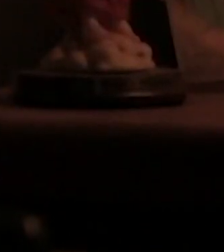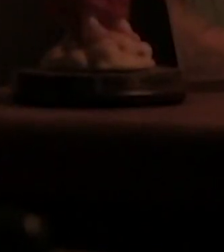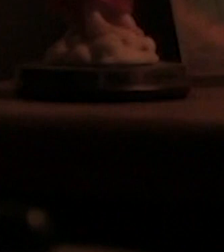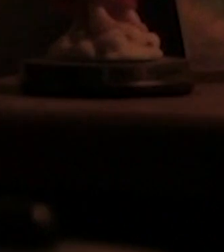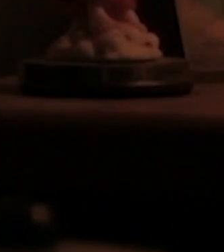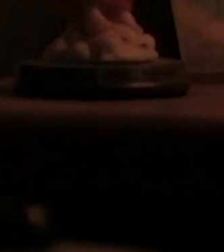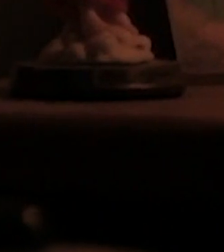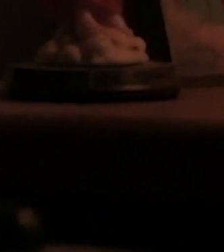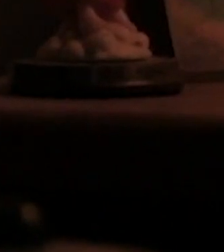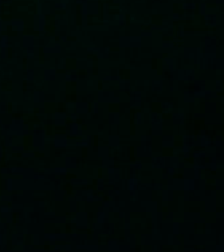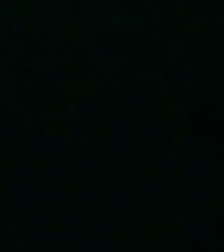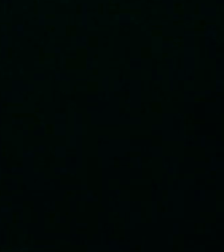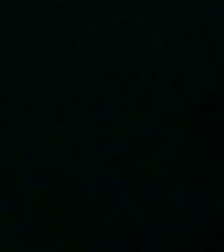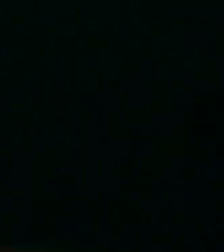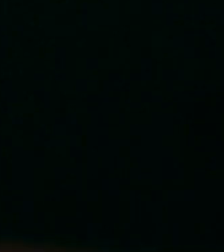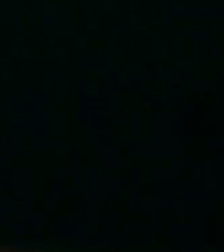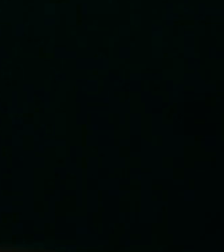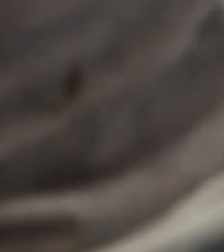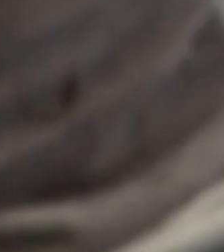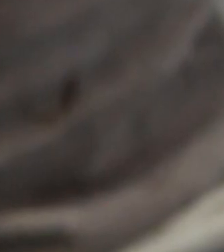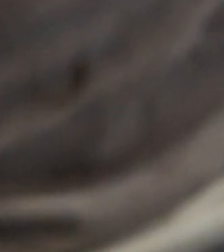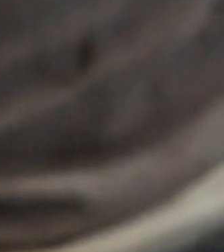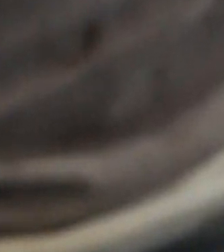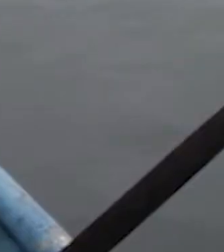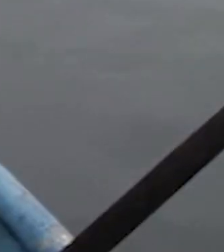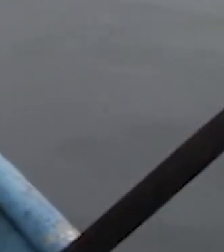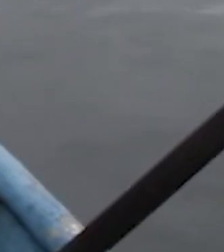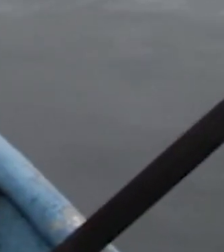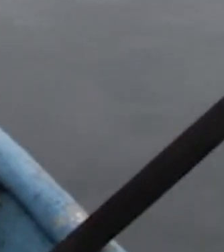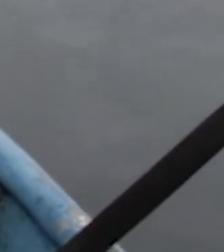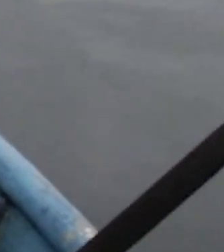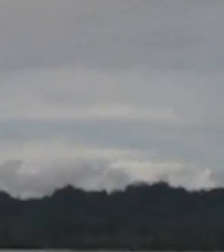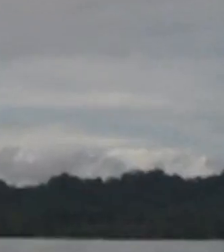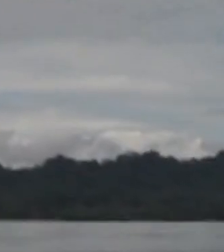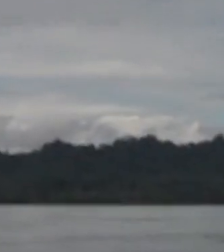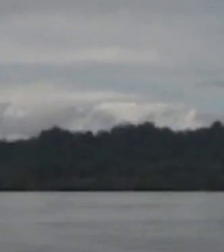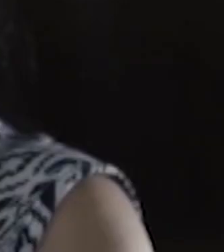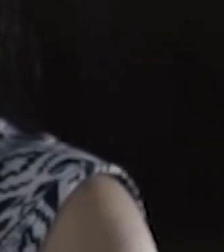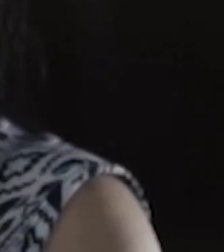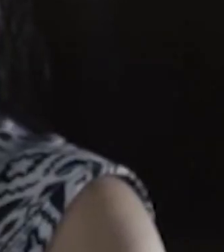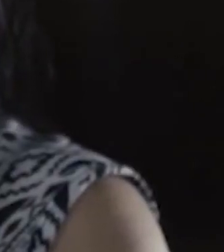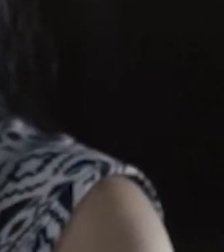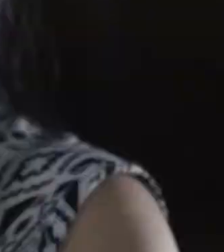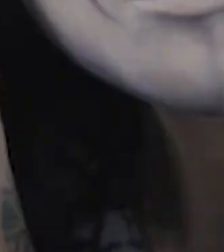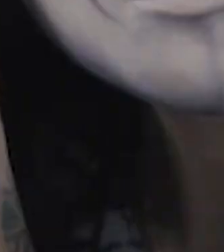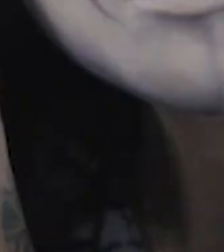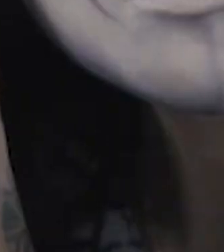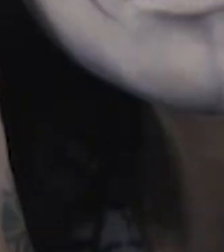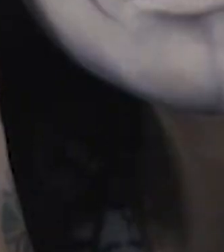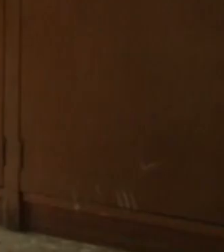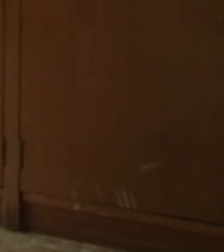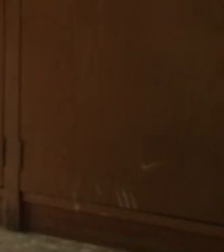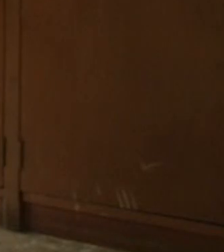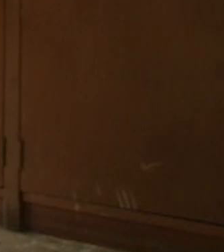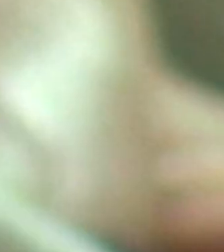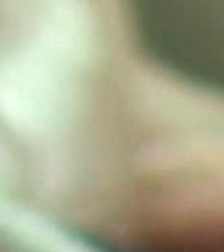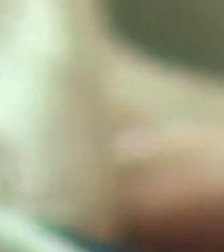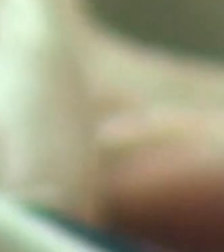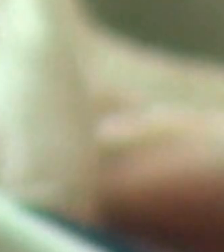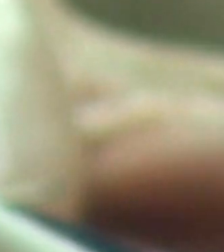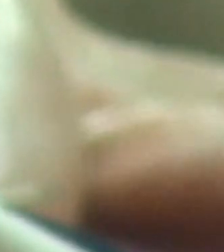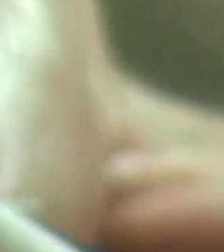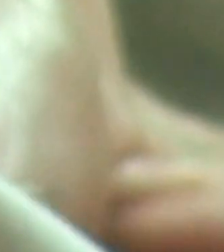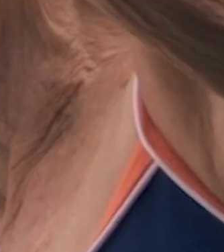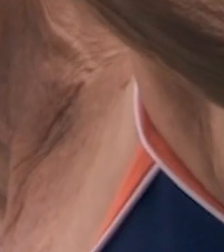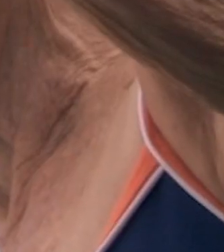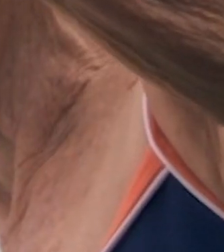Las ganas de vivir de diferentes maneras es lo que une nuestras historias en Cine en Cortos.